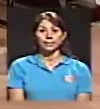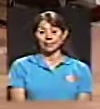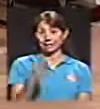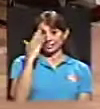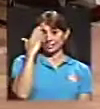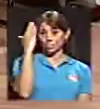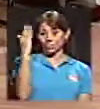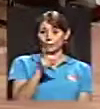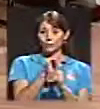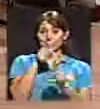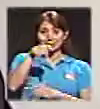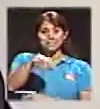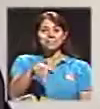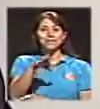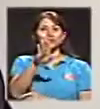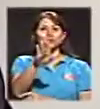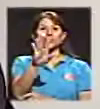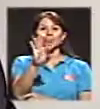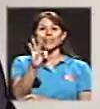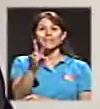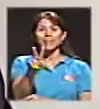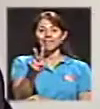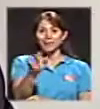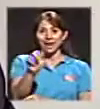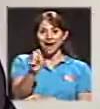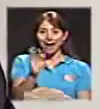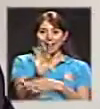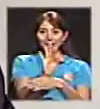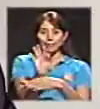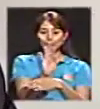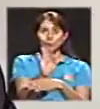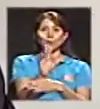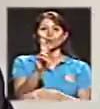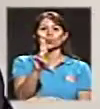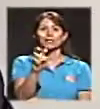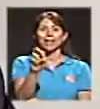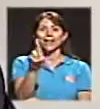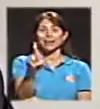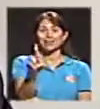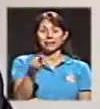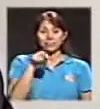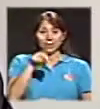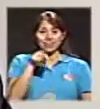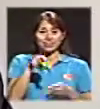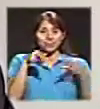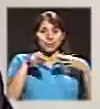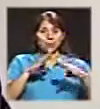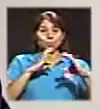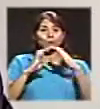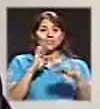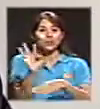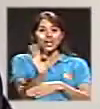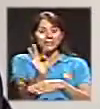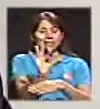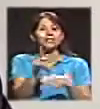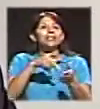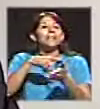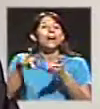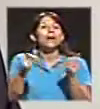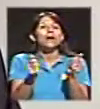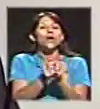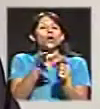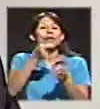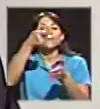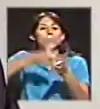Les saludamos desde SUTV, canal UCR, este medio televisivo que se paga con los impuestos que